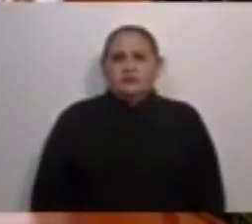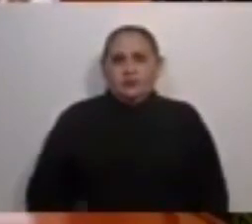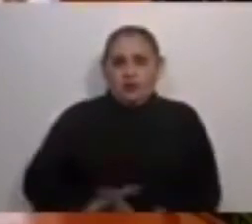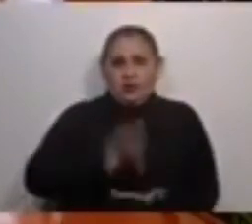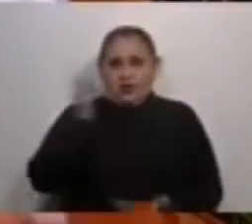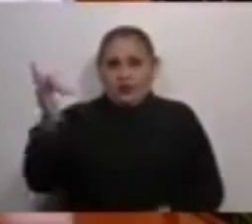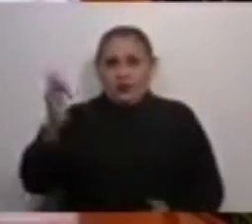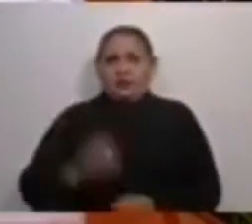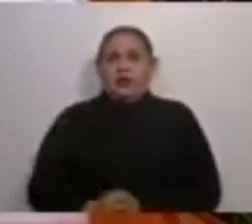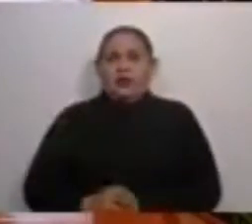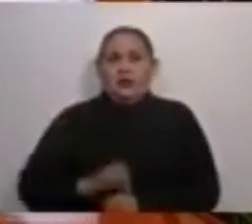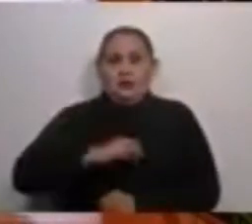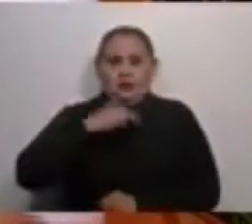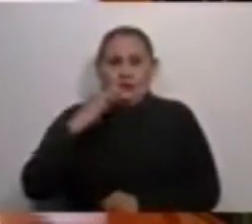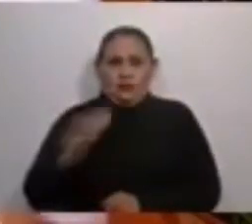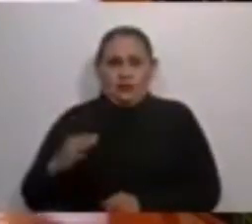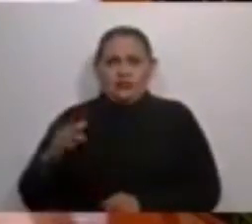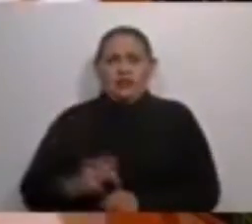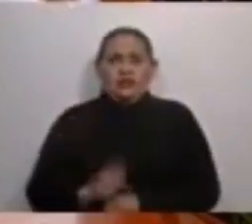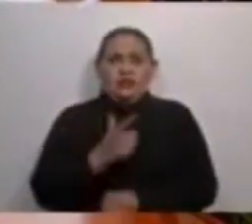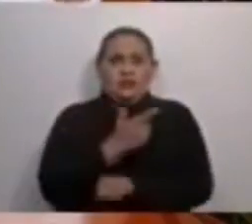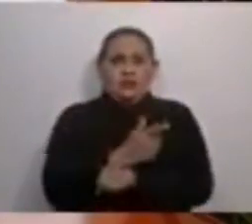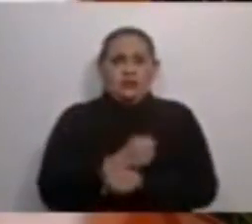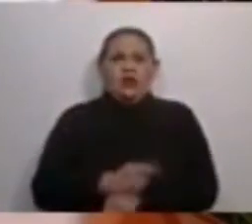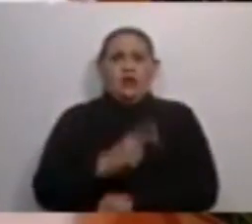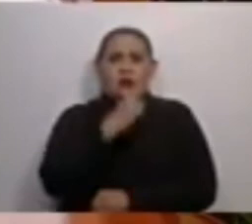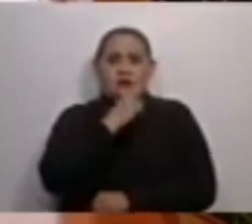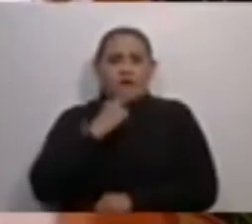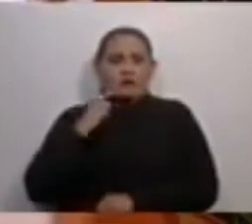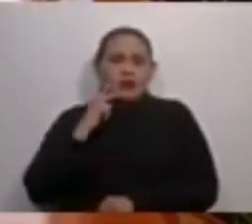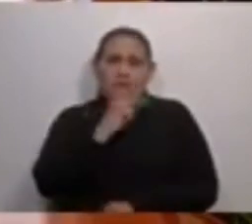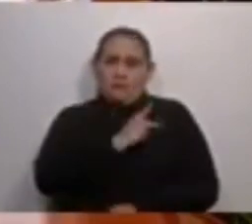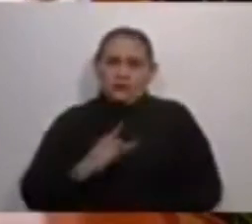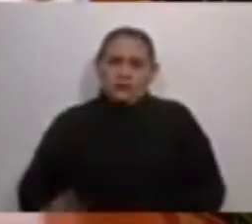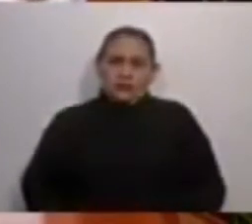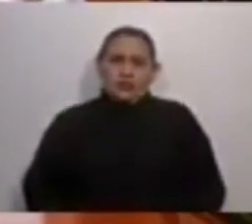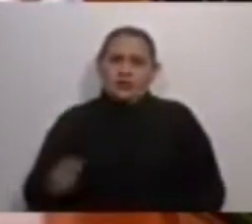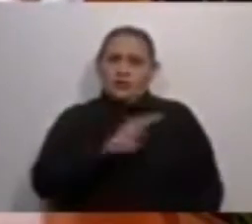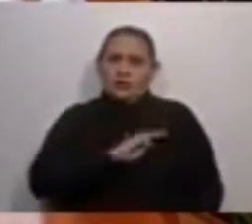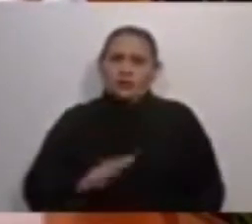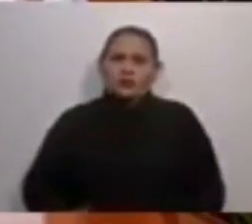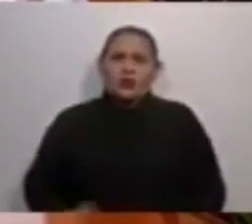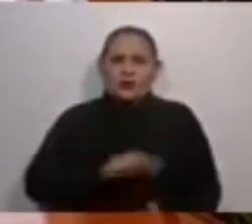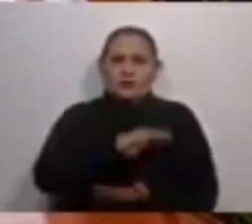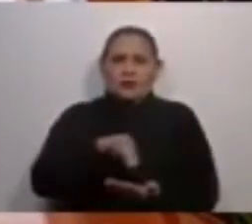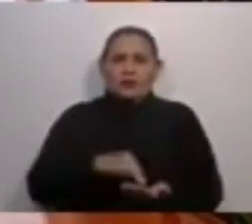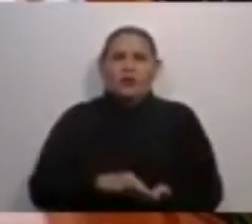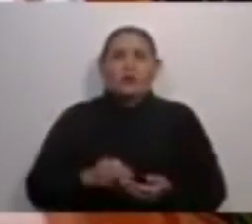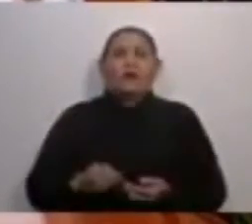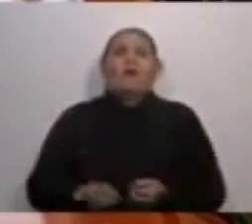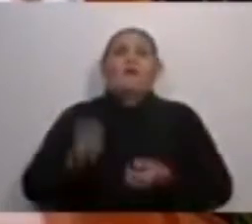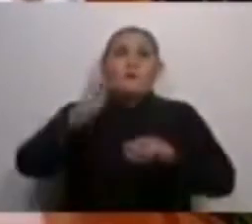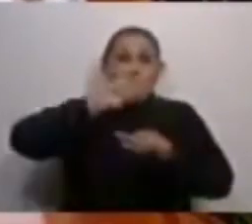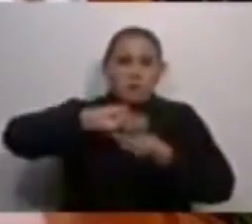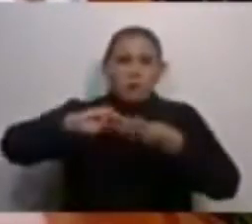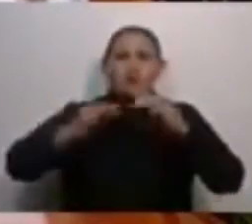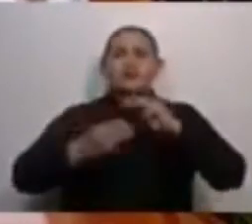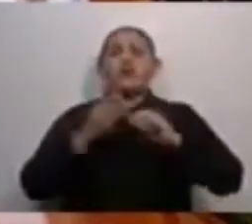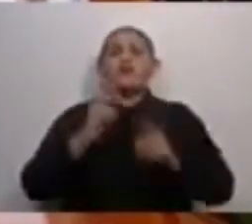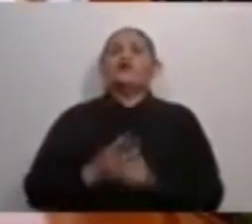Agradecemos el mensaje del licenciado Renán Barrera Concha, presidente municipal de Mérida, con motivo de su segundo informe del